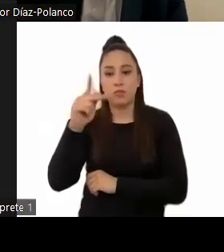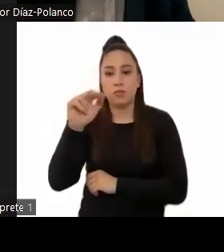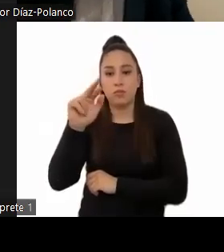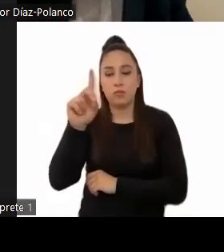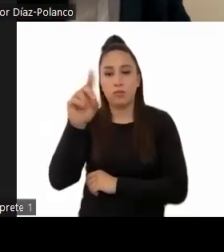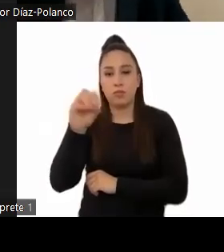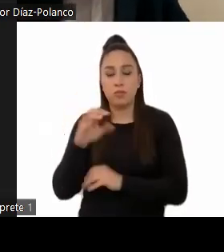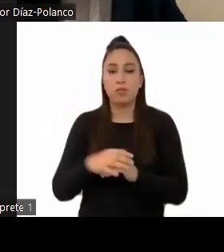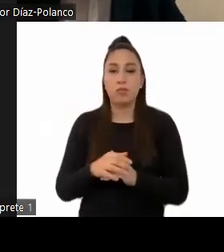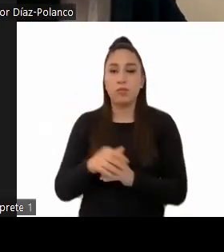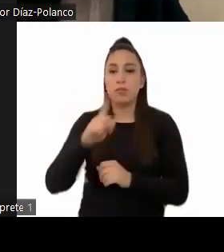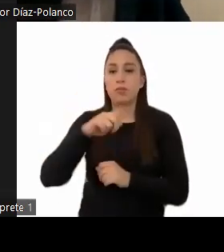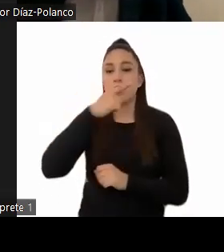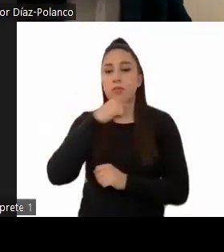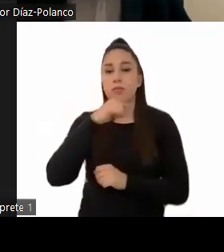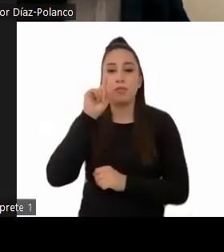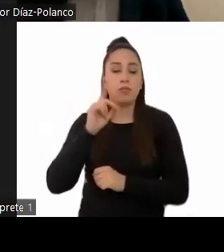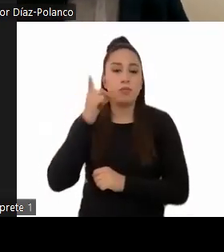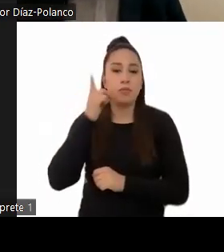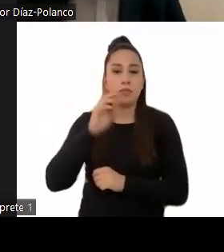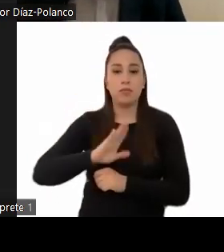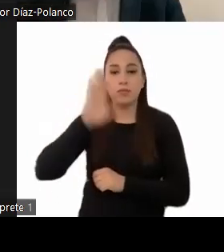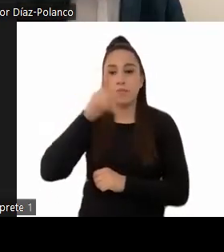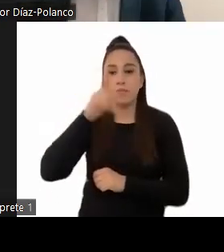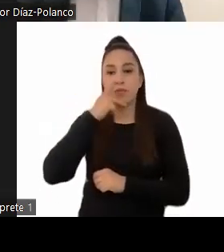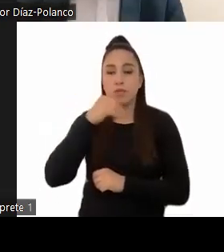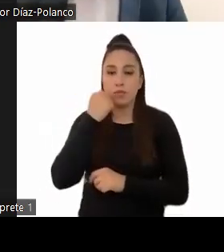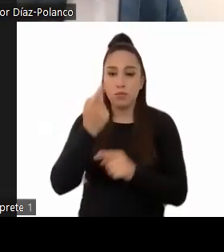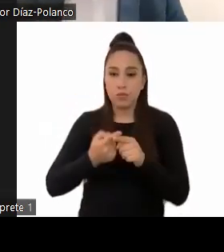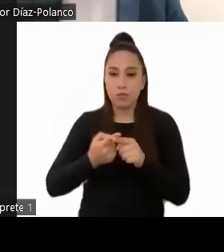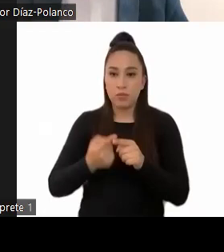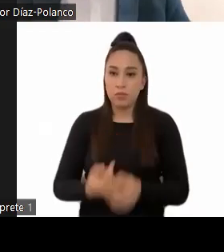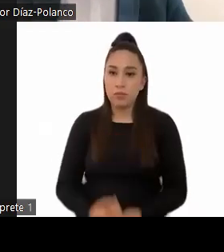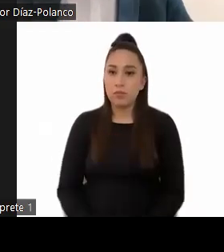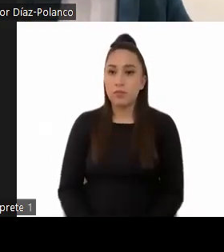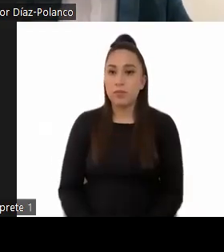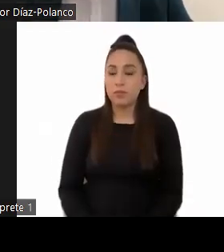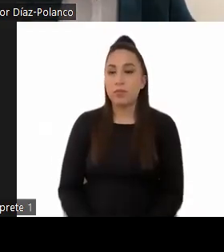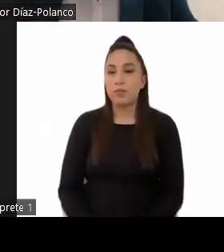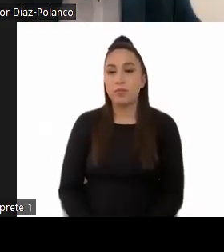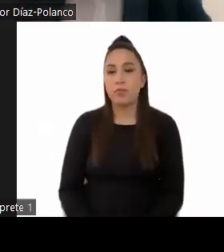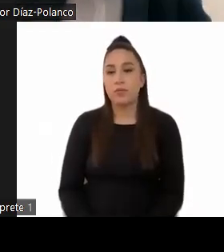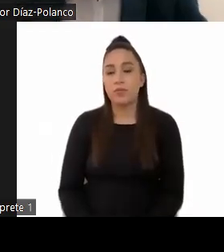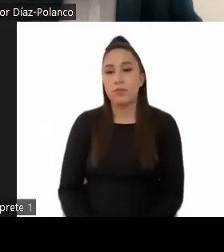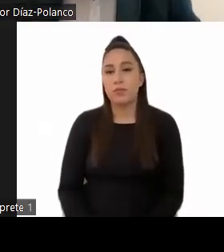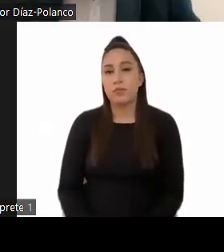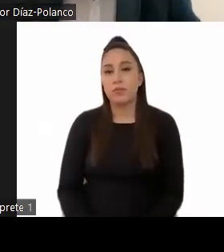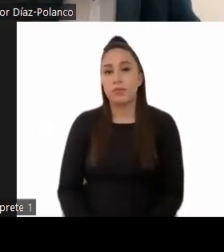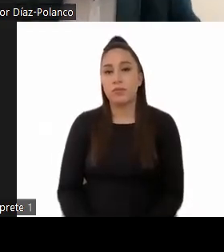¿Existe algún comentario de alguna diputada o diputado?